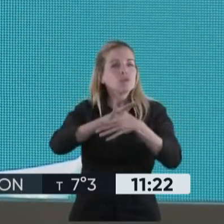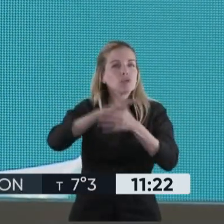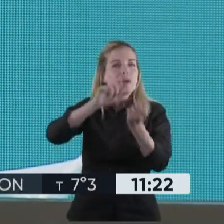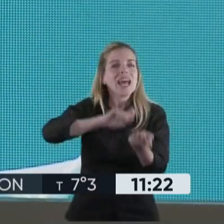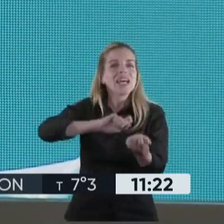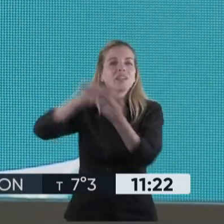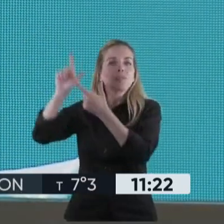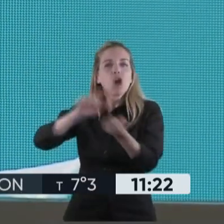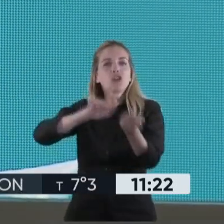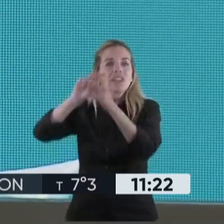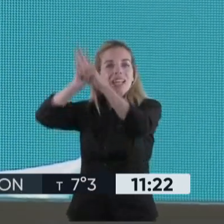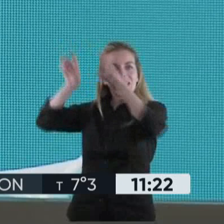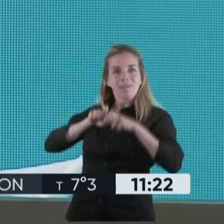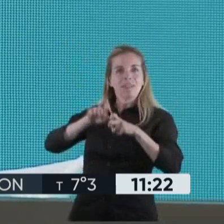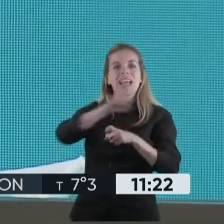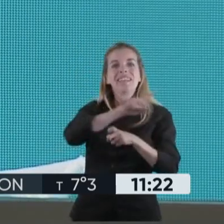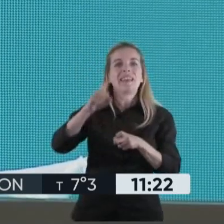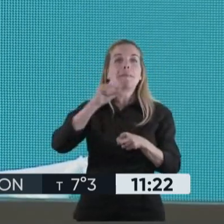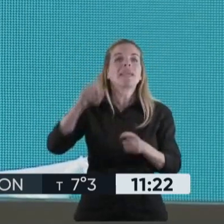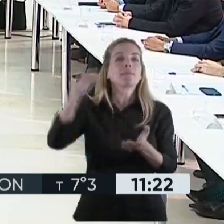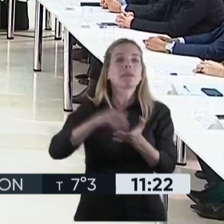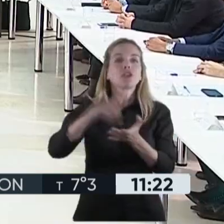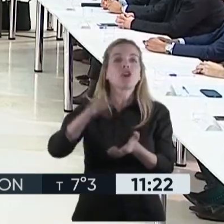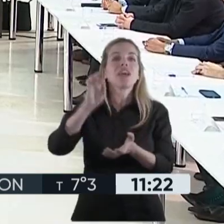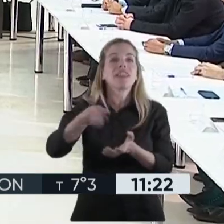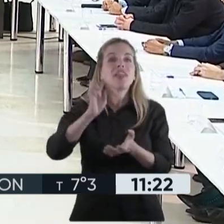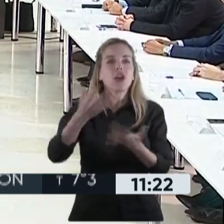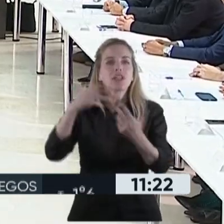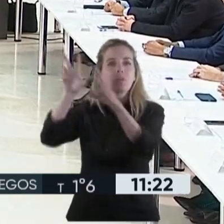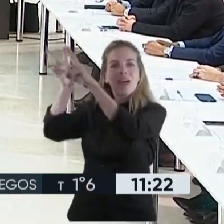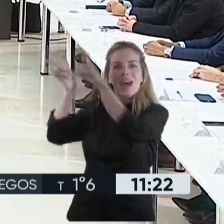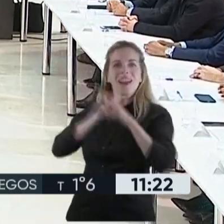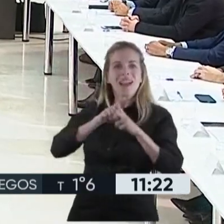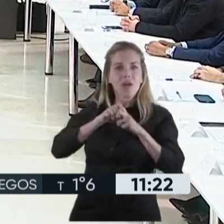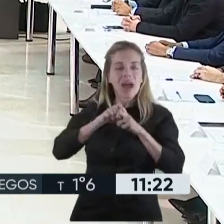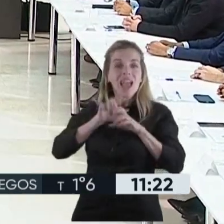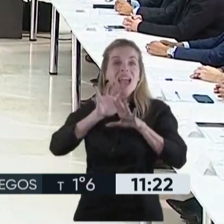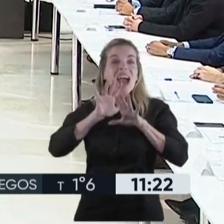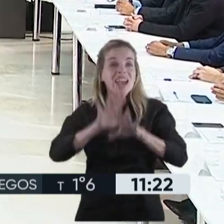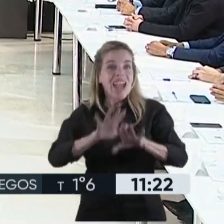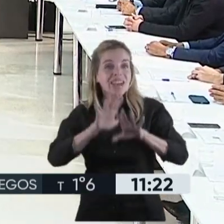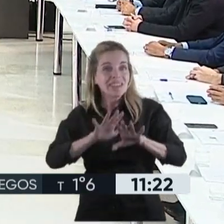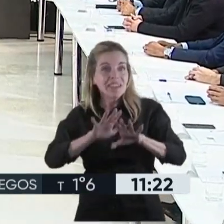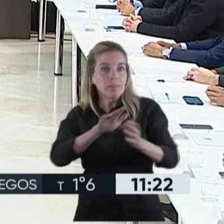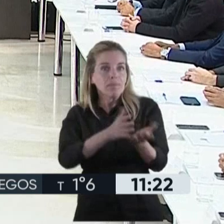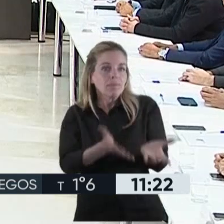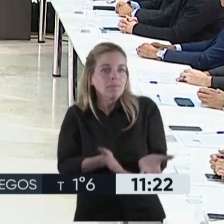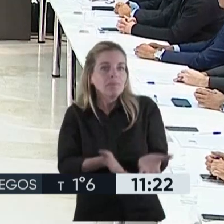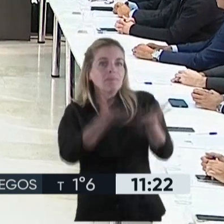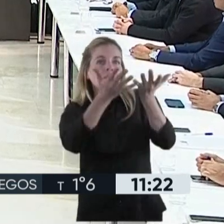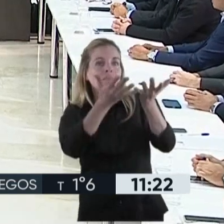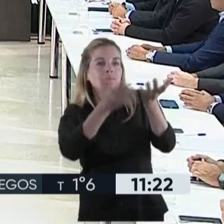de dólares y con ese nivel de exportaciones podamos crecer y abastecer toda la demanda que tiene el